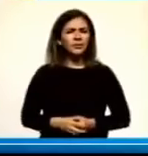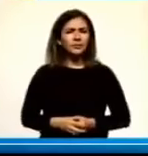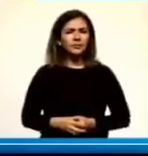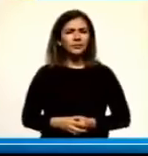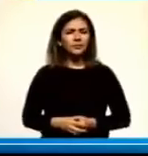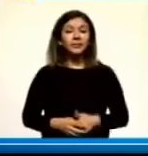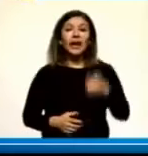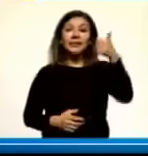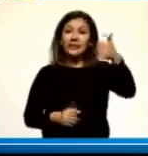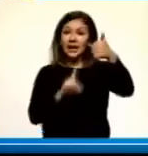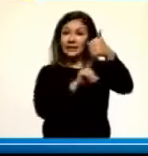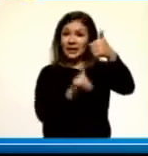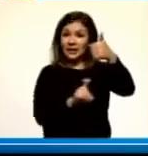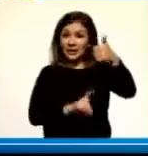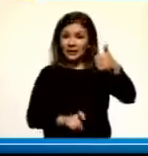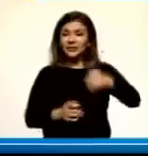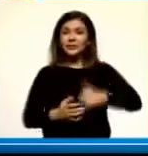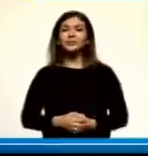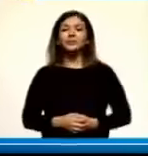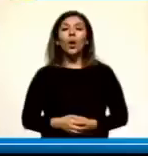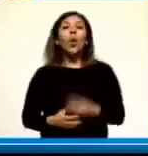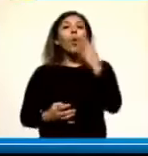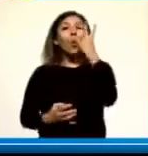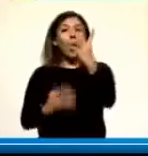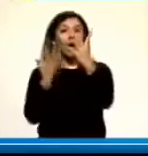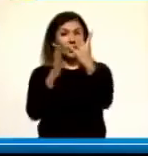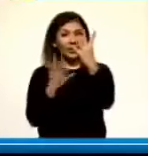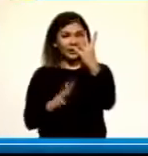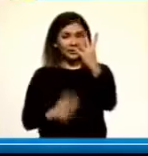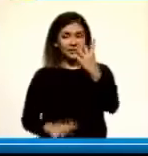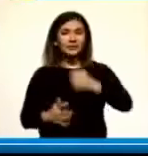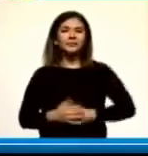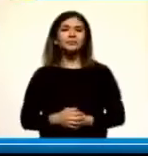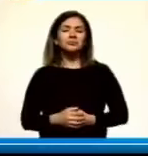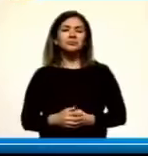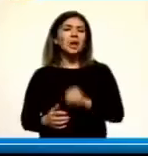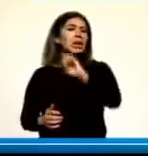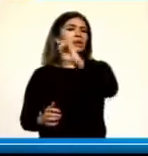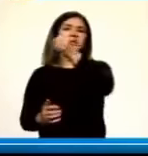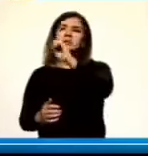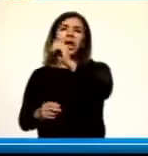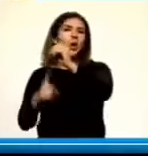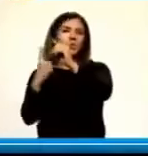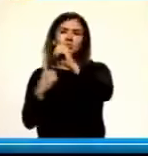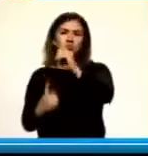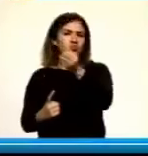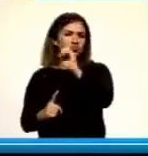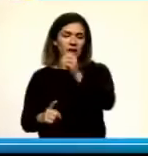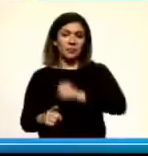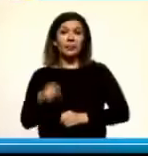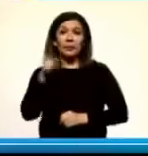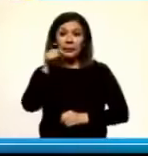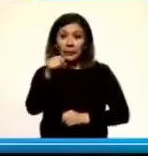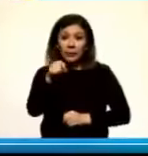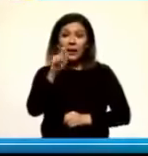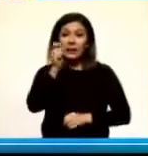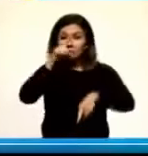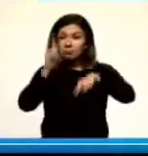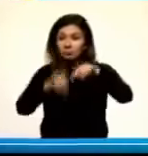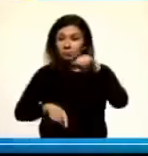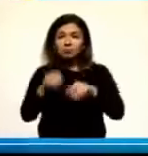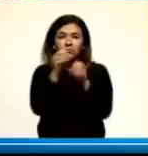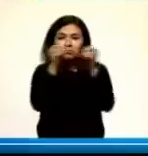6 centenas, 4 decenas y 0 unidades. Se descompone